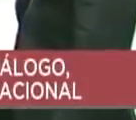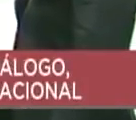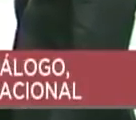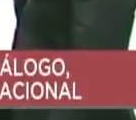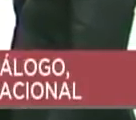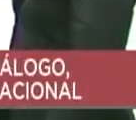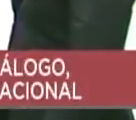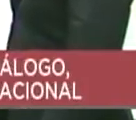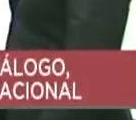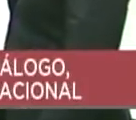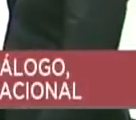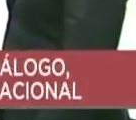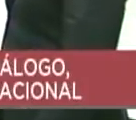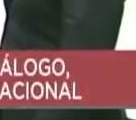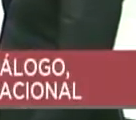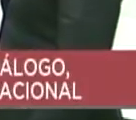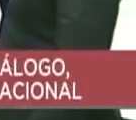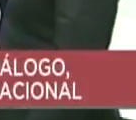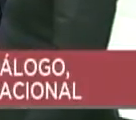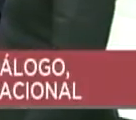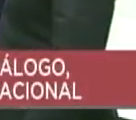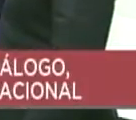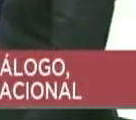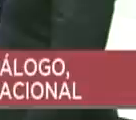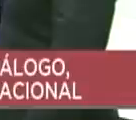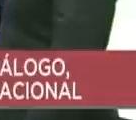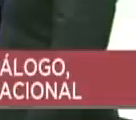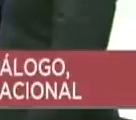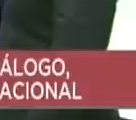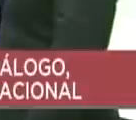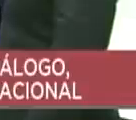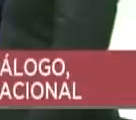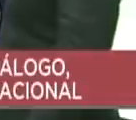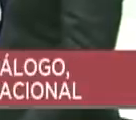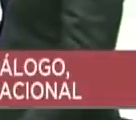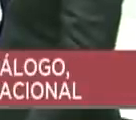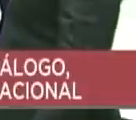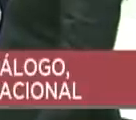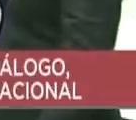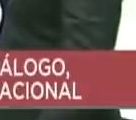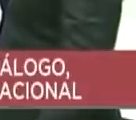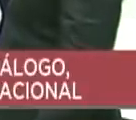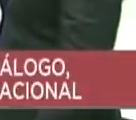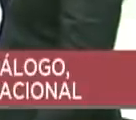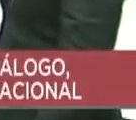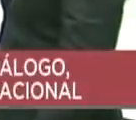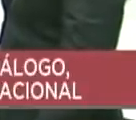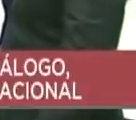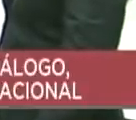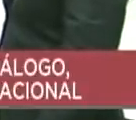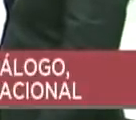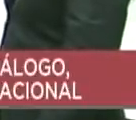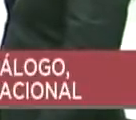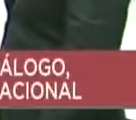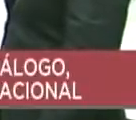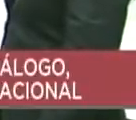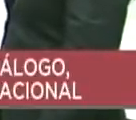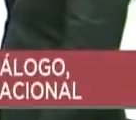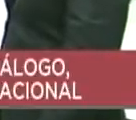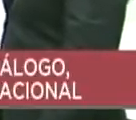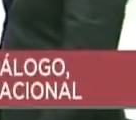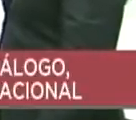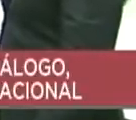concertación con los dirigentes de oposición, abandonar las acciones violentas y de desestabilización en el país y